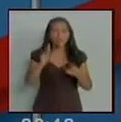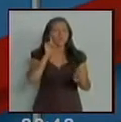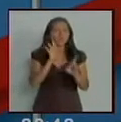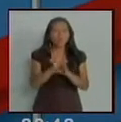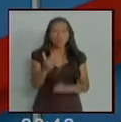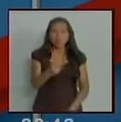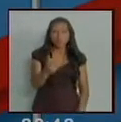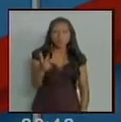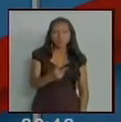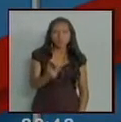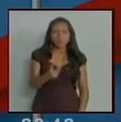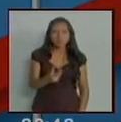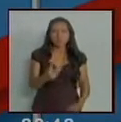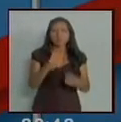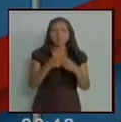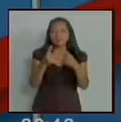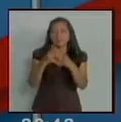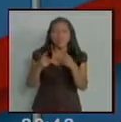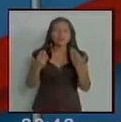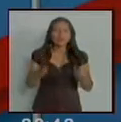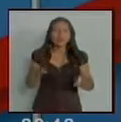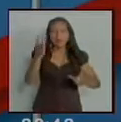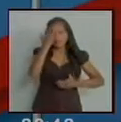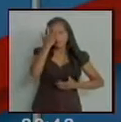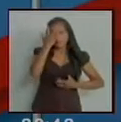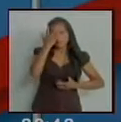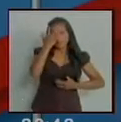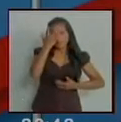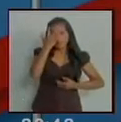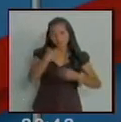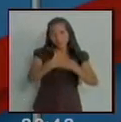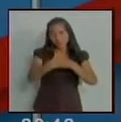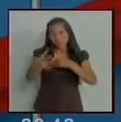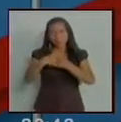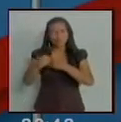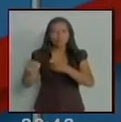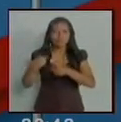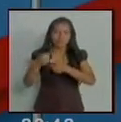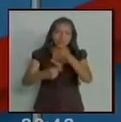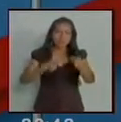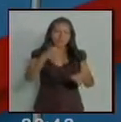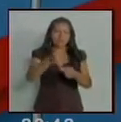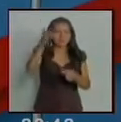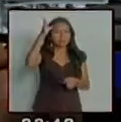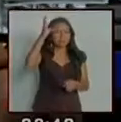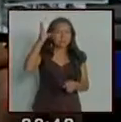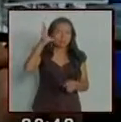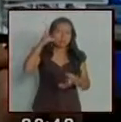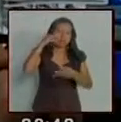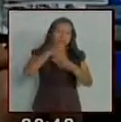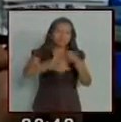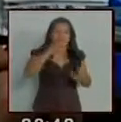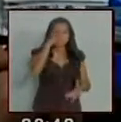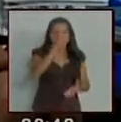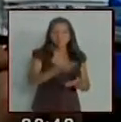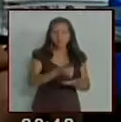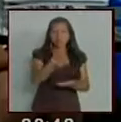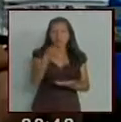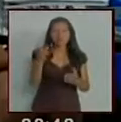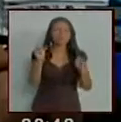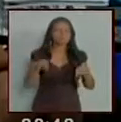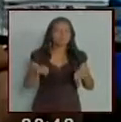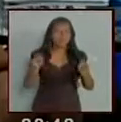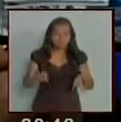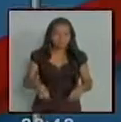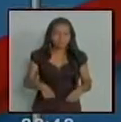completamente sorditas. ¿Ya? Entonces hay un montón de enfermedades hereditarias, genéticas, que cursan con hipoacusia,